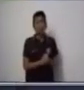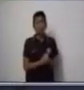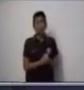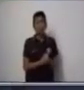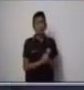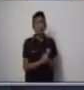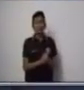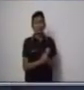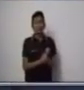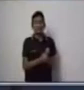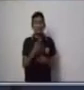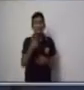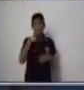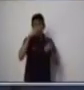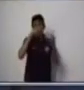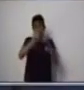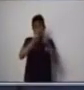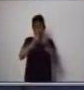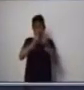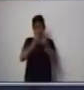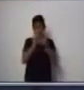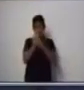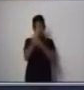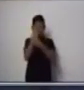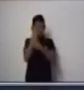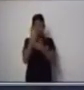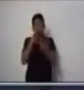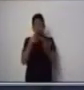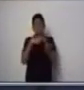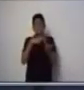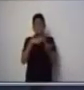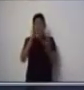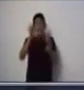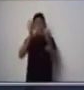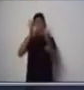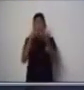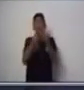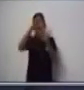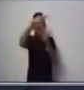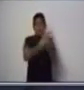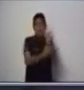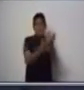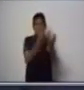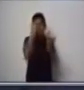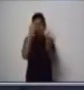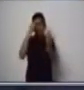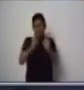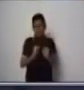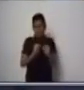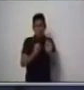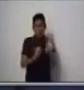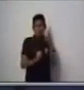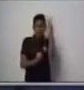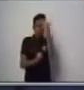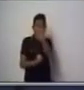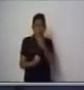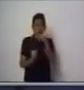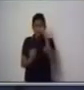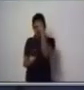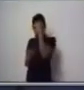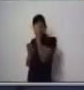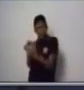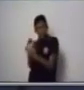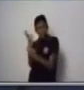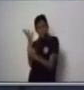El brócoli y las coliflores, con tantas hojas como manos, más parecen arbolitos del